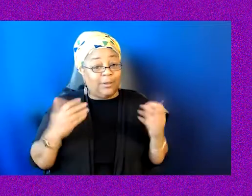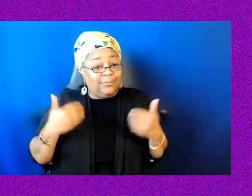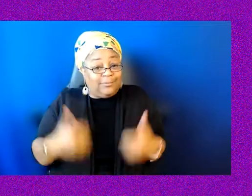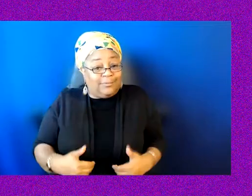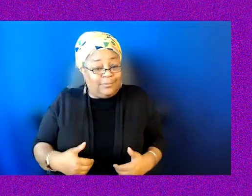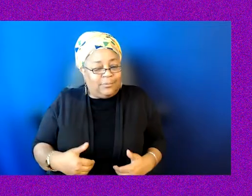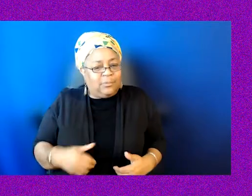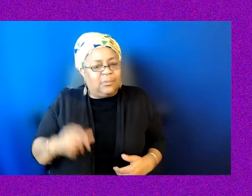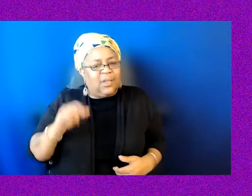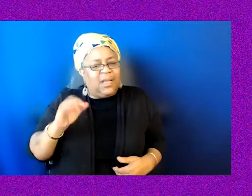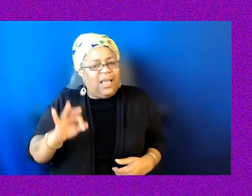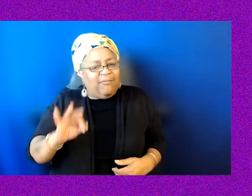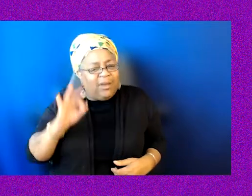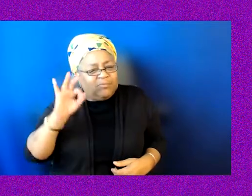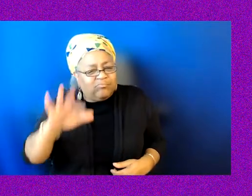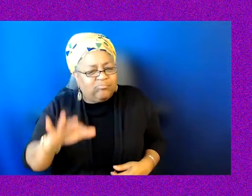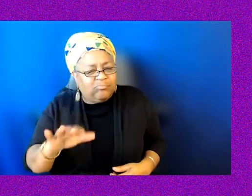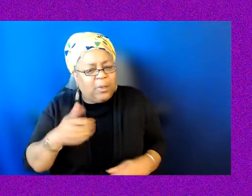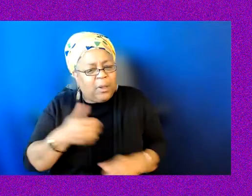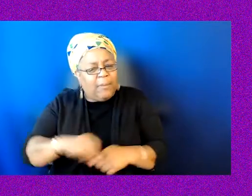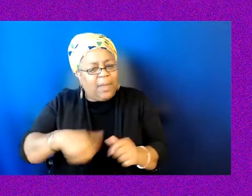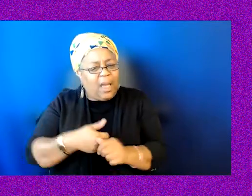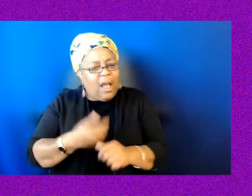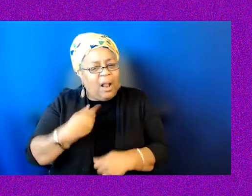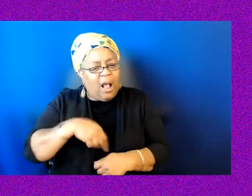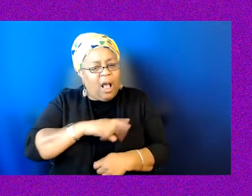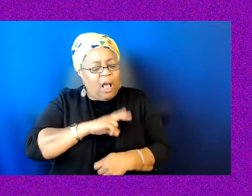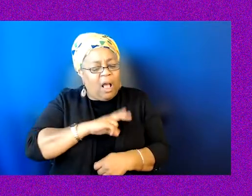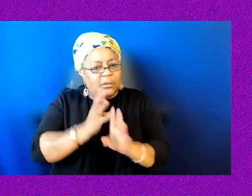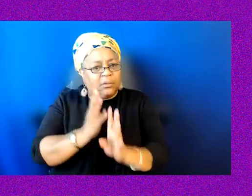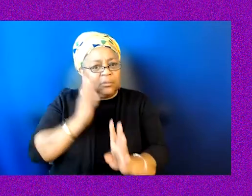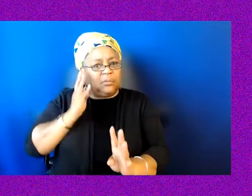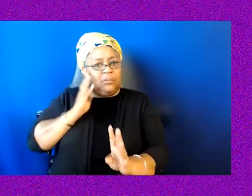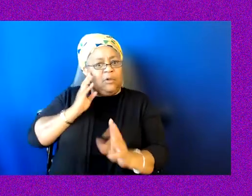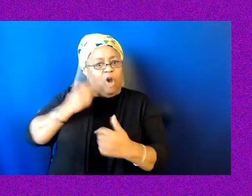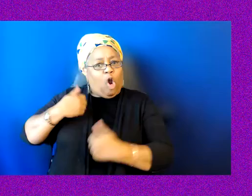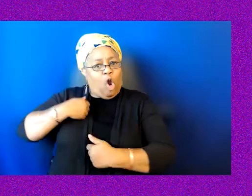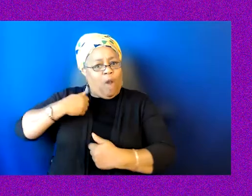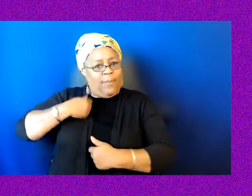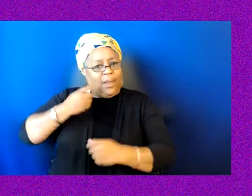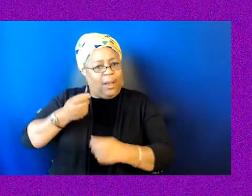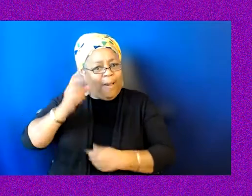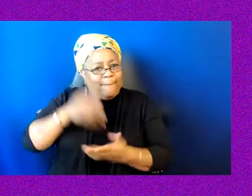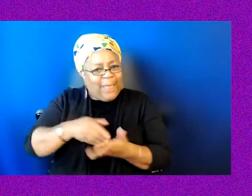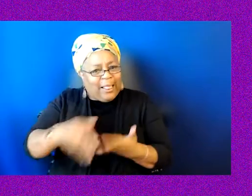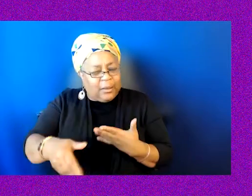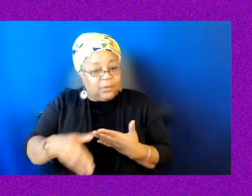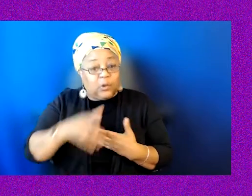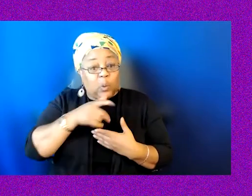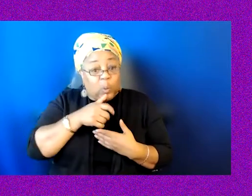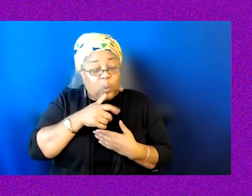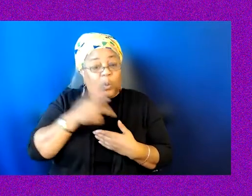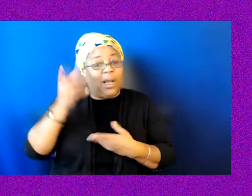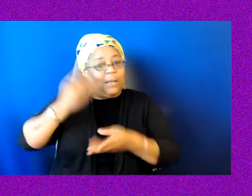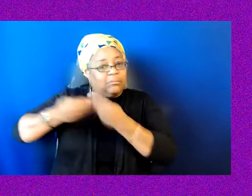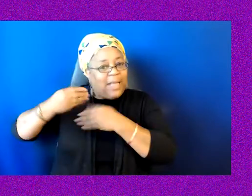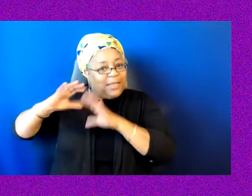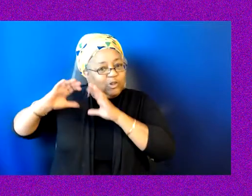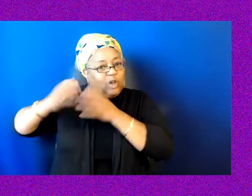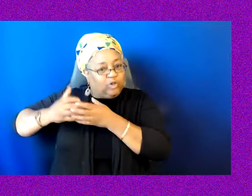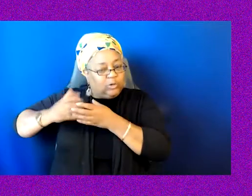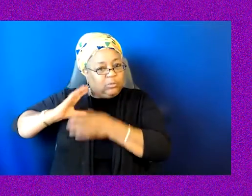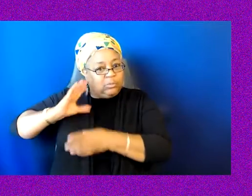casa como que solamente estuviéramos la cosa que necesita para llegar a salvo. Pero detrás de cada uno de nosotros, un ejército de millones